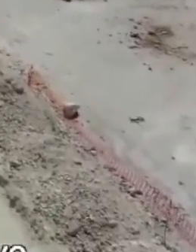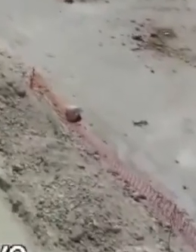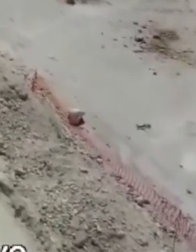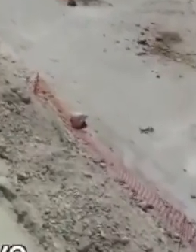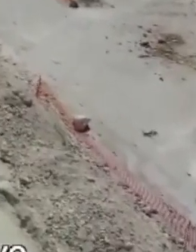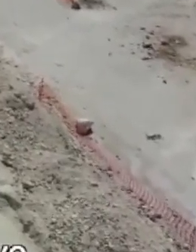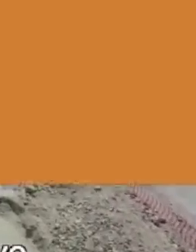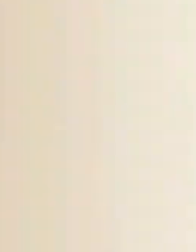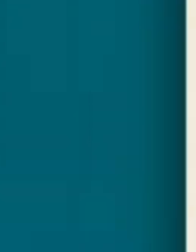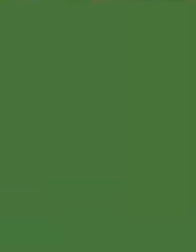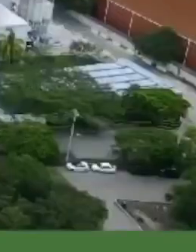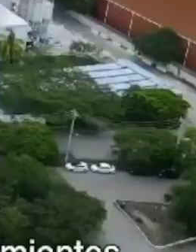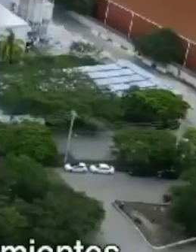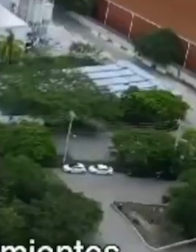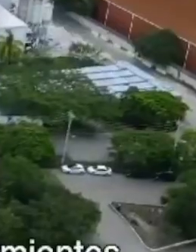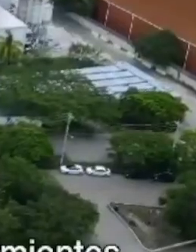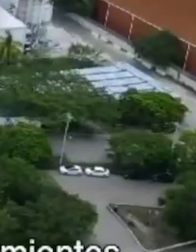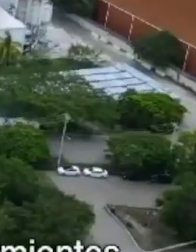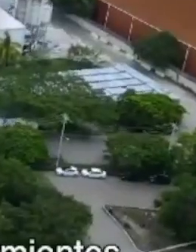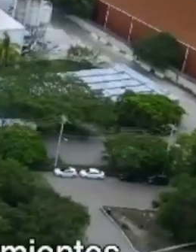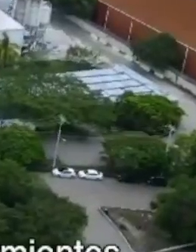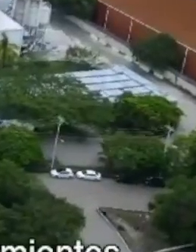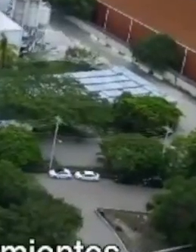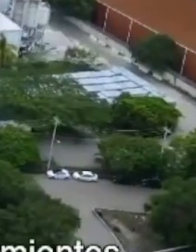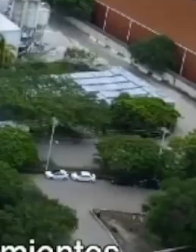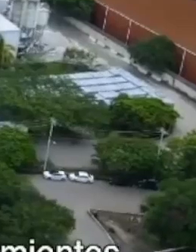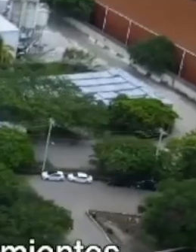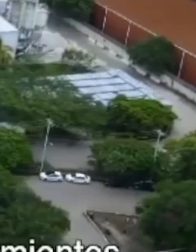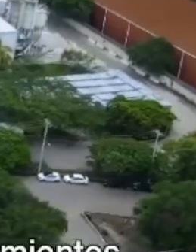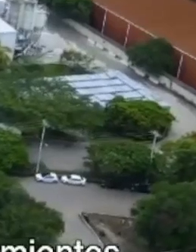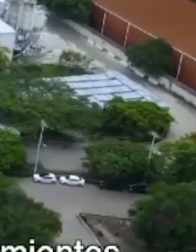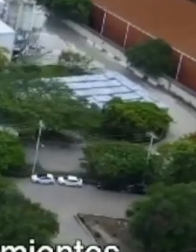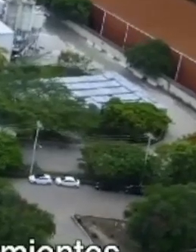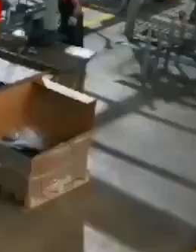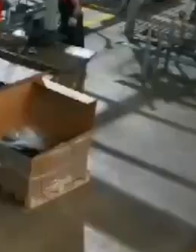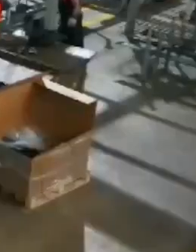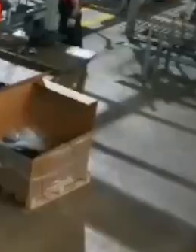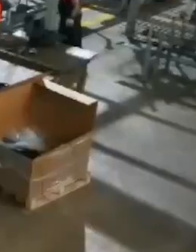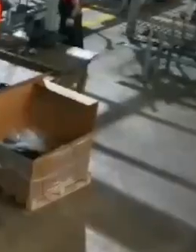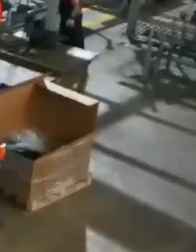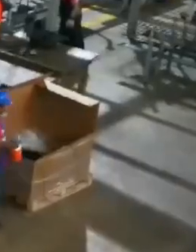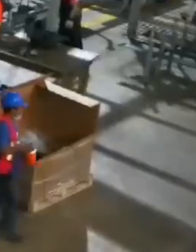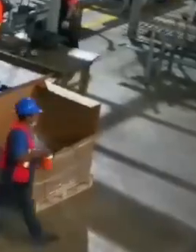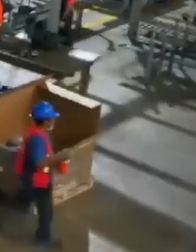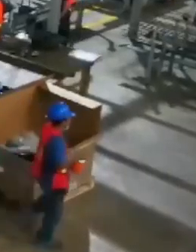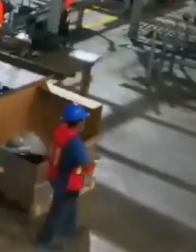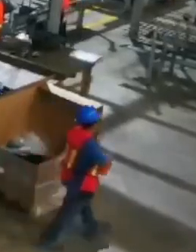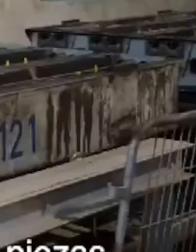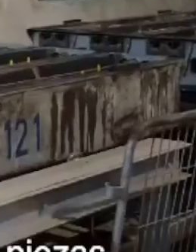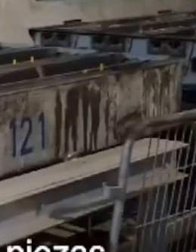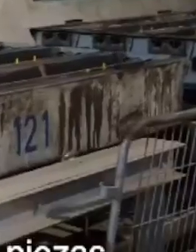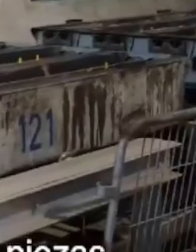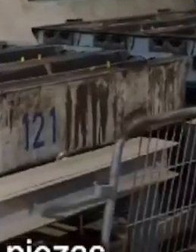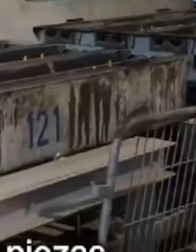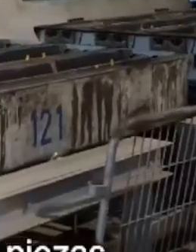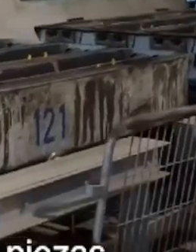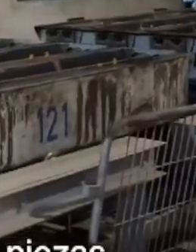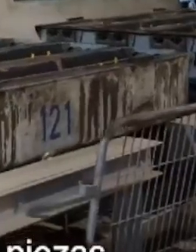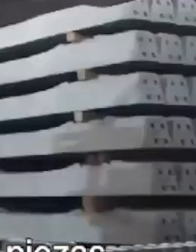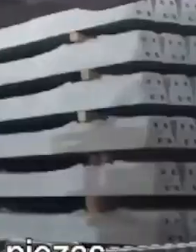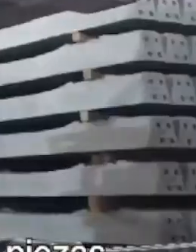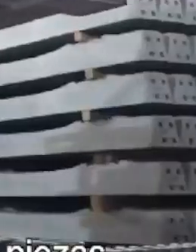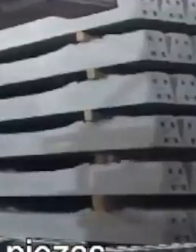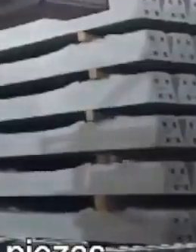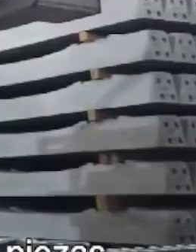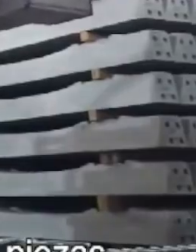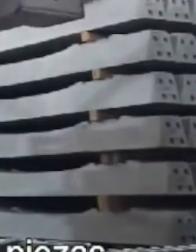operativo. En el tramo 4, avanza la producción de durmientes en la planta de Humán, Yucatán, donde ya se han fabricado